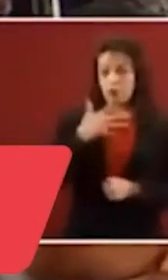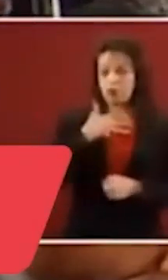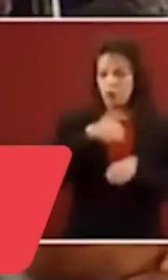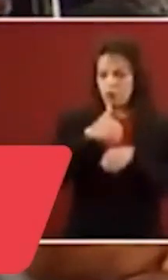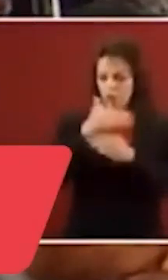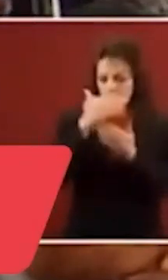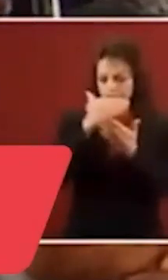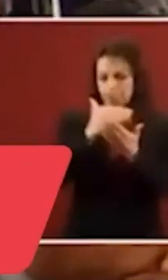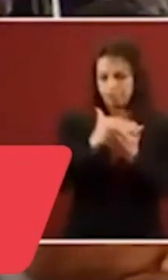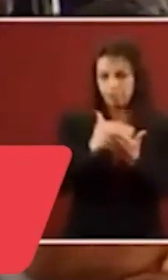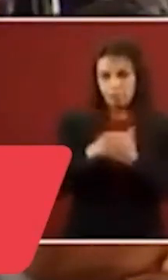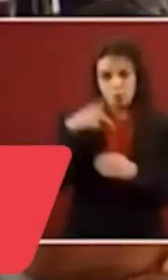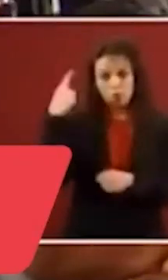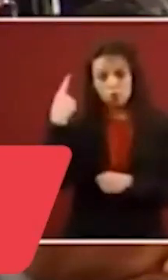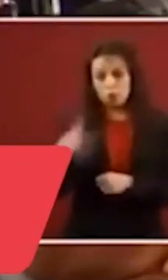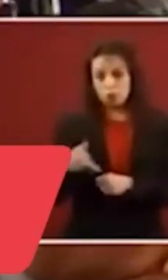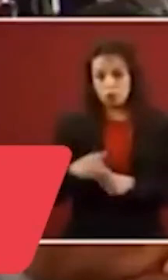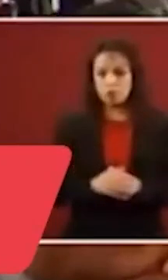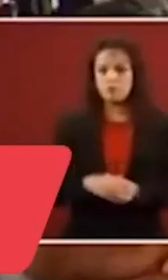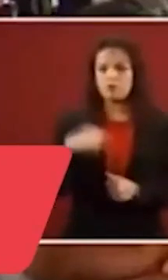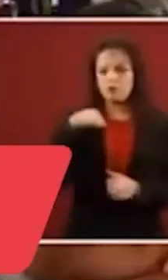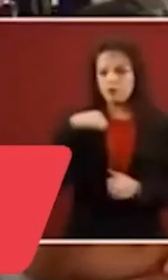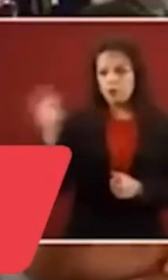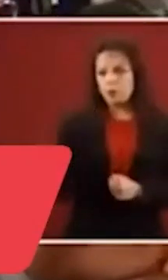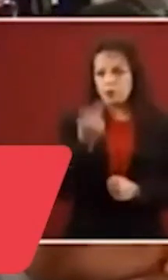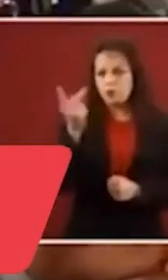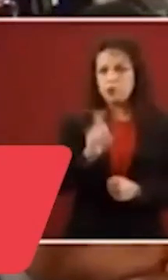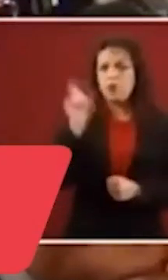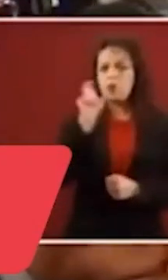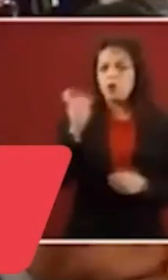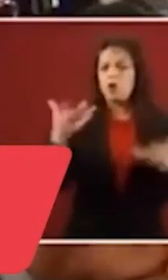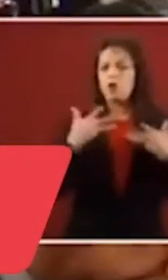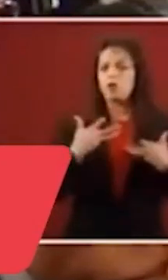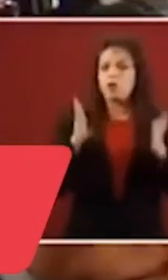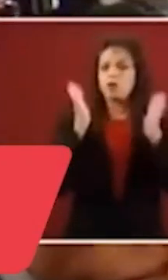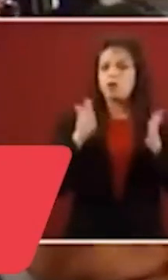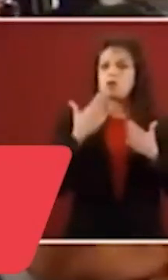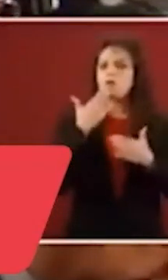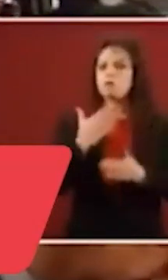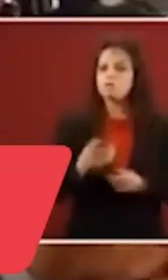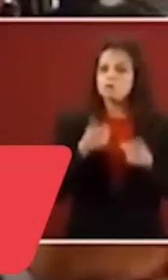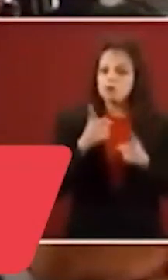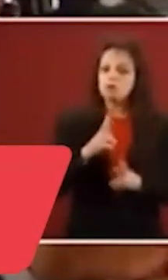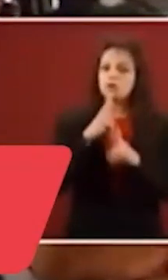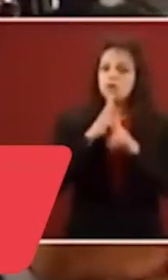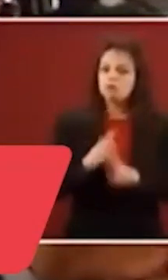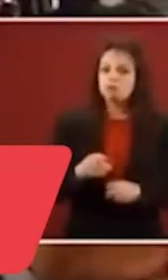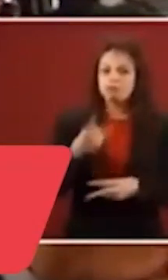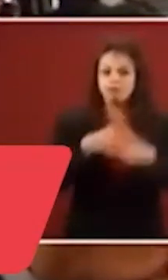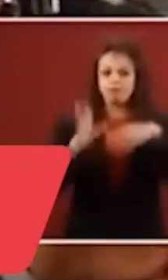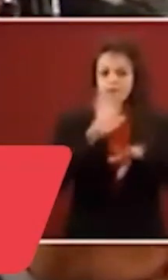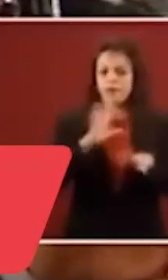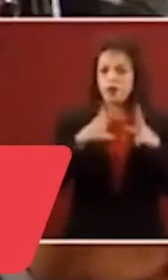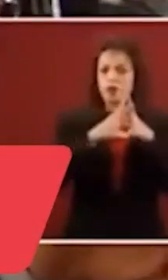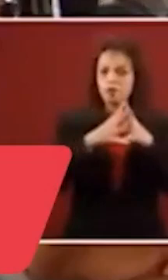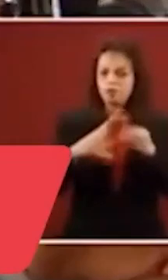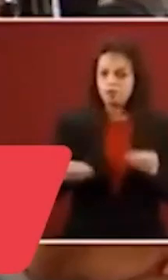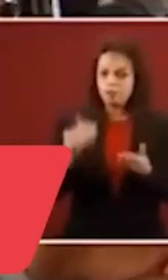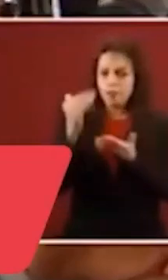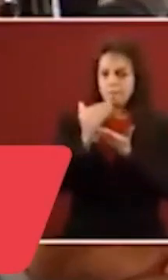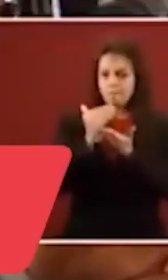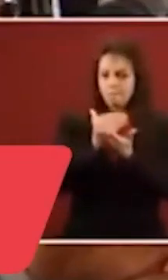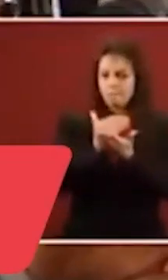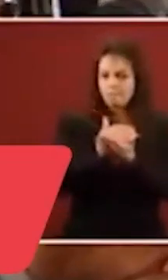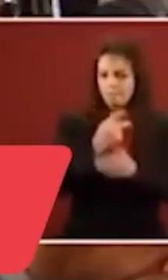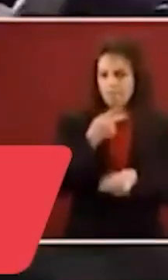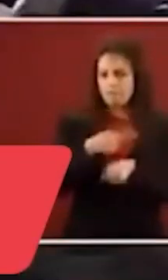enfatizado, tan apático hacia los derechos humanos, hacia las libertades de otros pueblos, de otros periodistas, por qué no apoya,